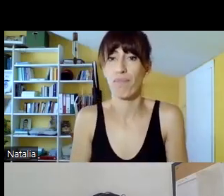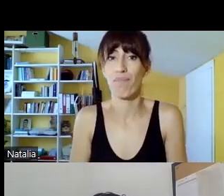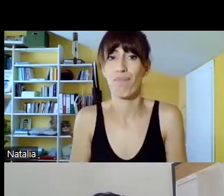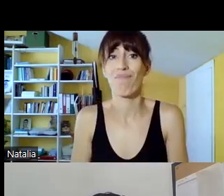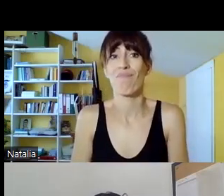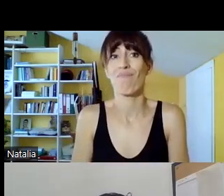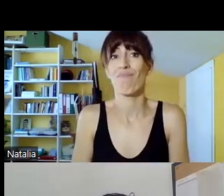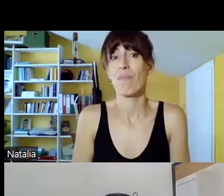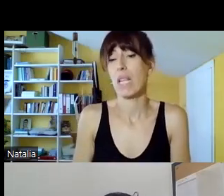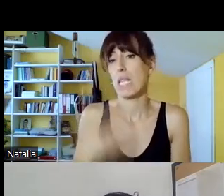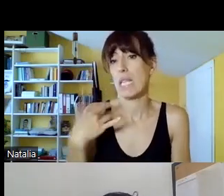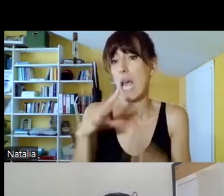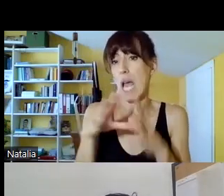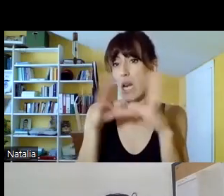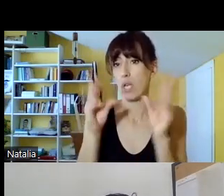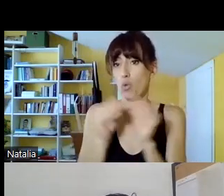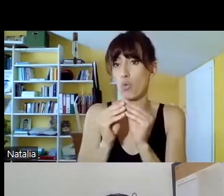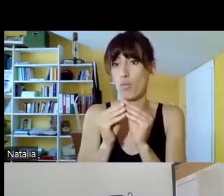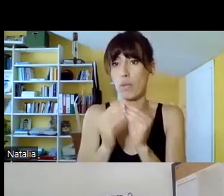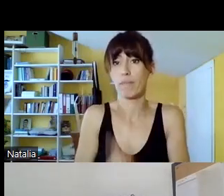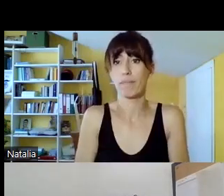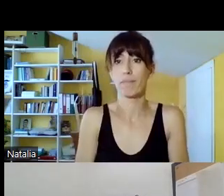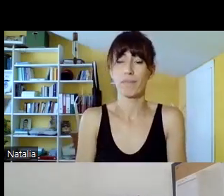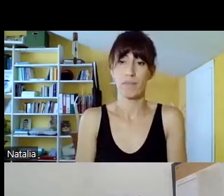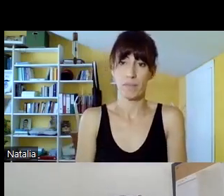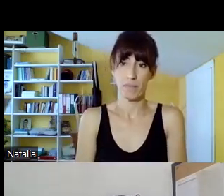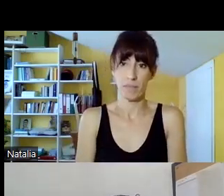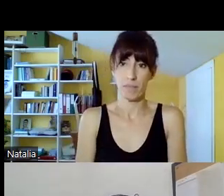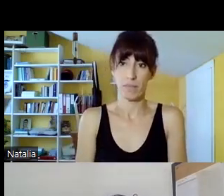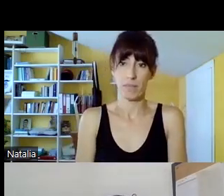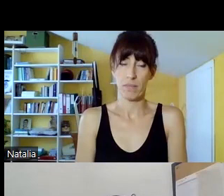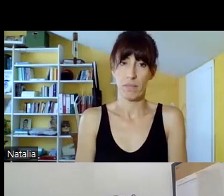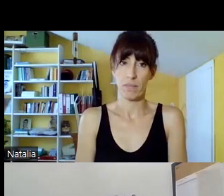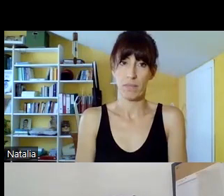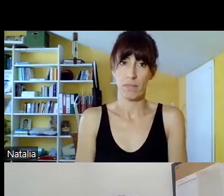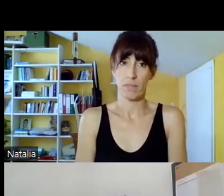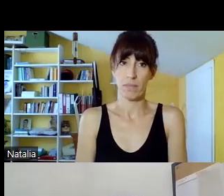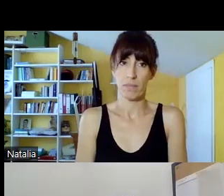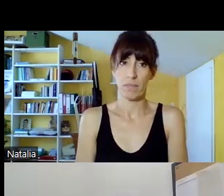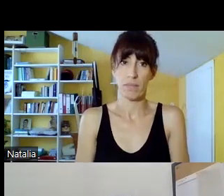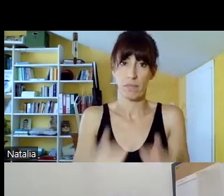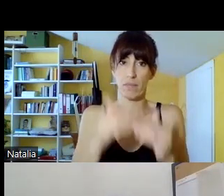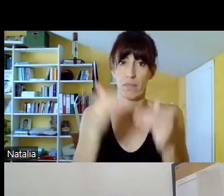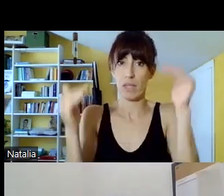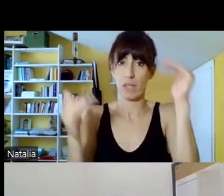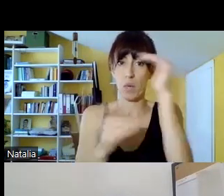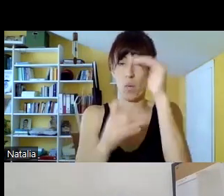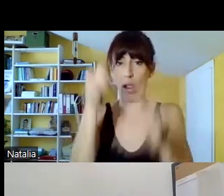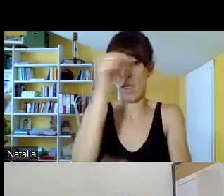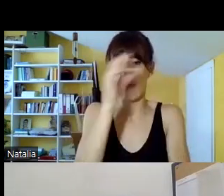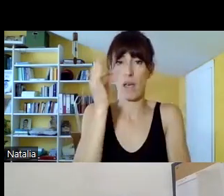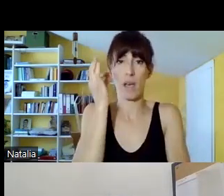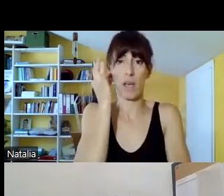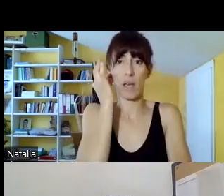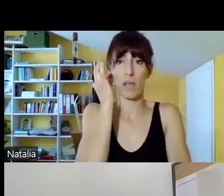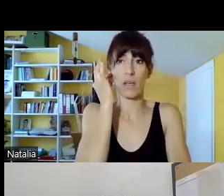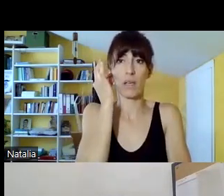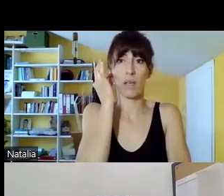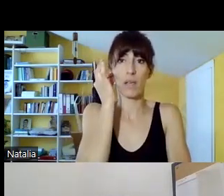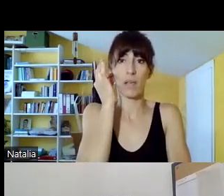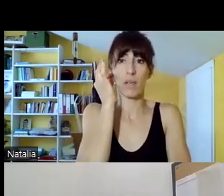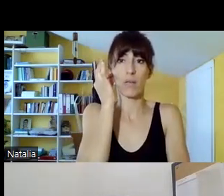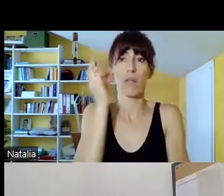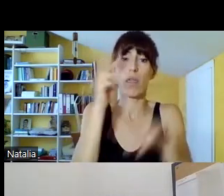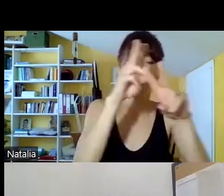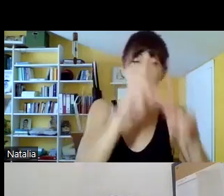modo de resumen de todo lo que os he contado, pues bueno, las desigualdades de género, tanto en el